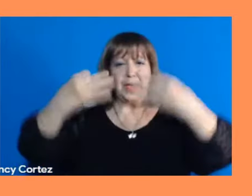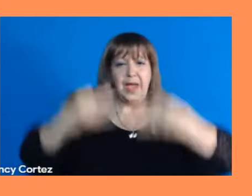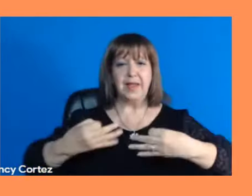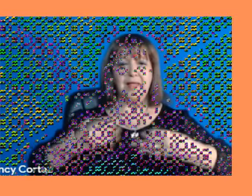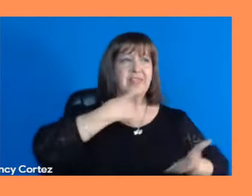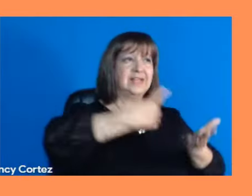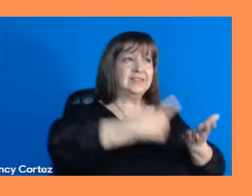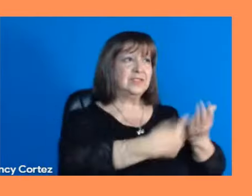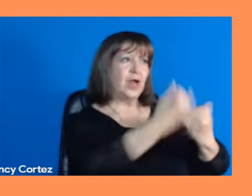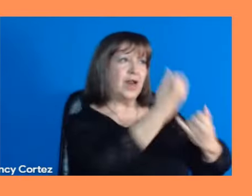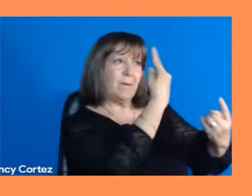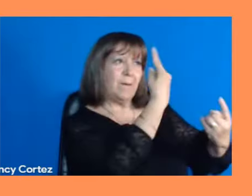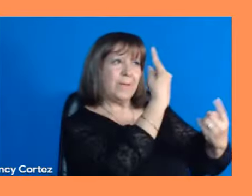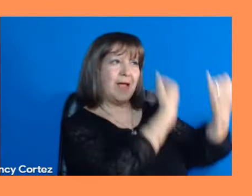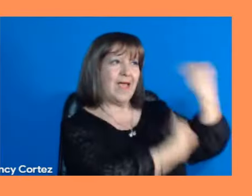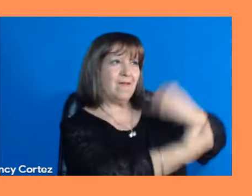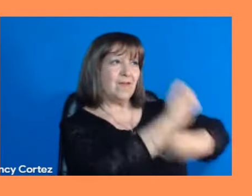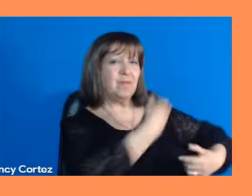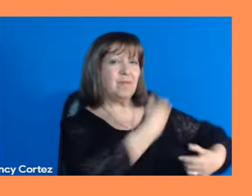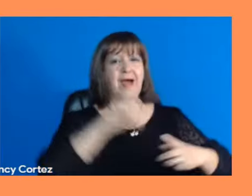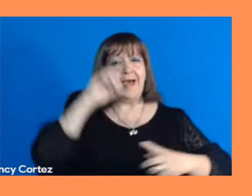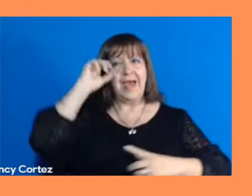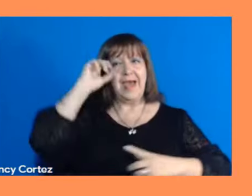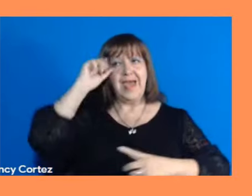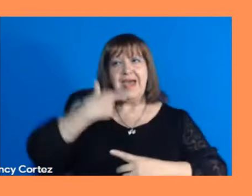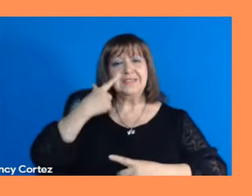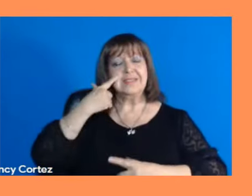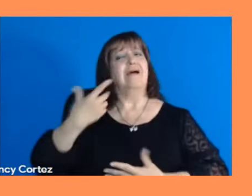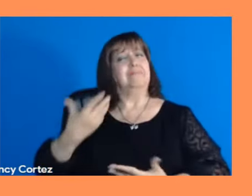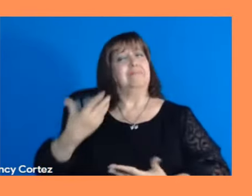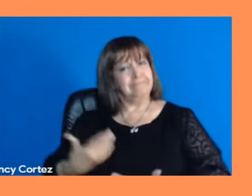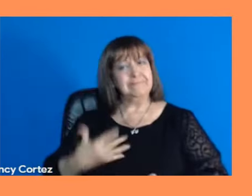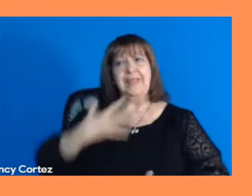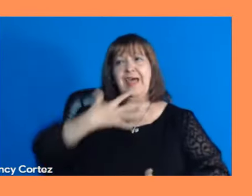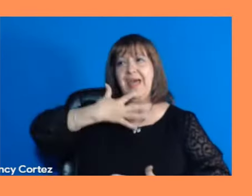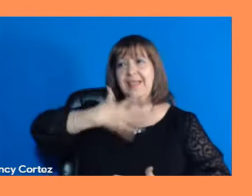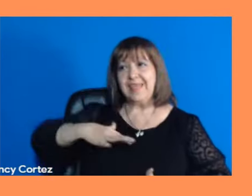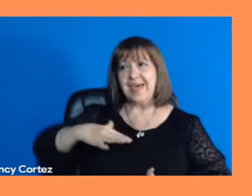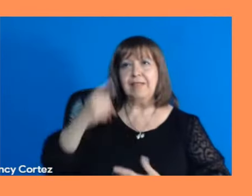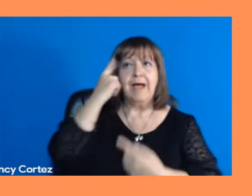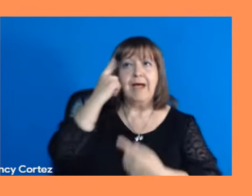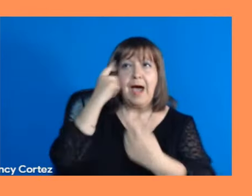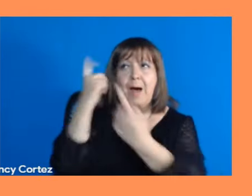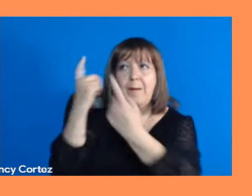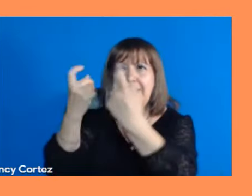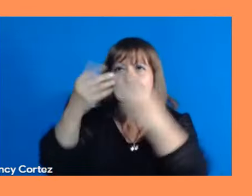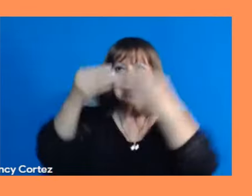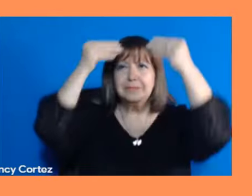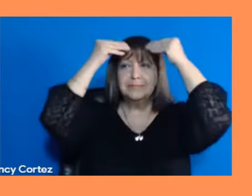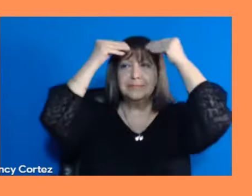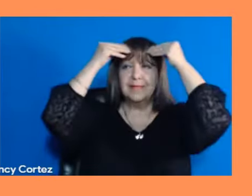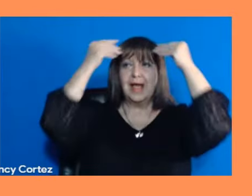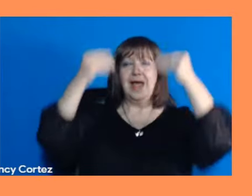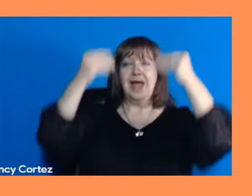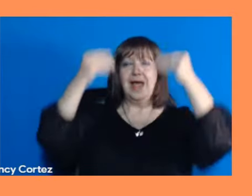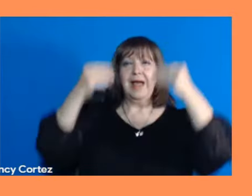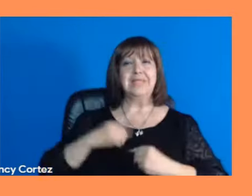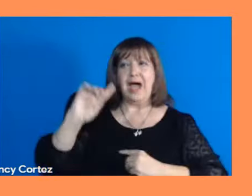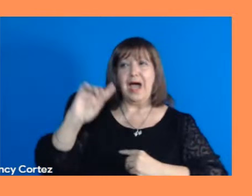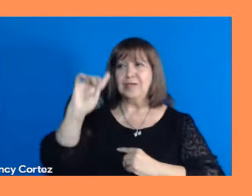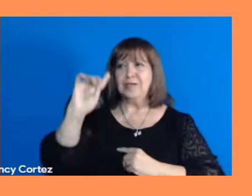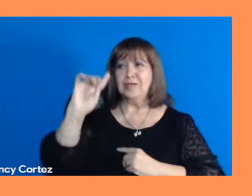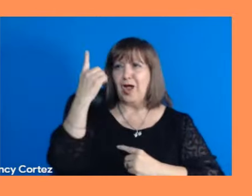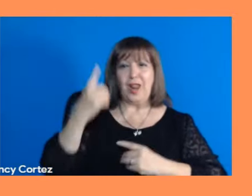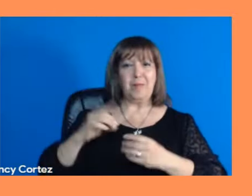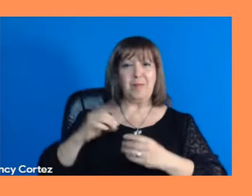que las niñeces crezcan con confianza, autonomía y respeto por la diversidad, preparándoles para ser